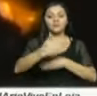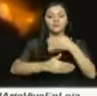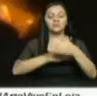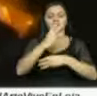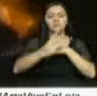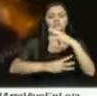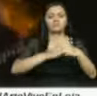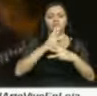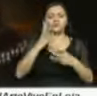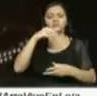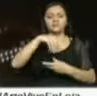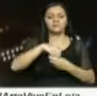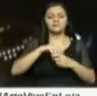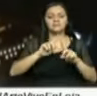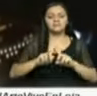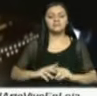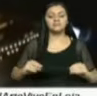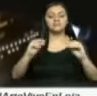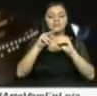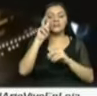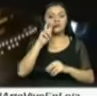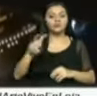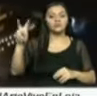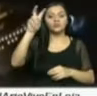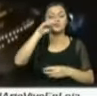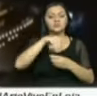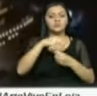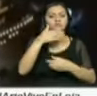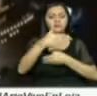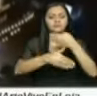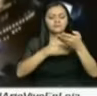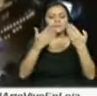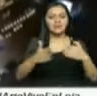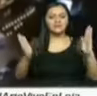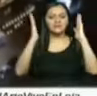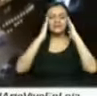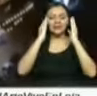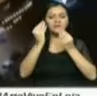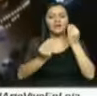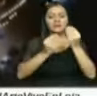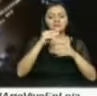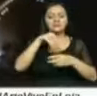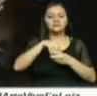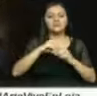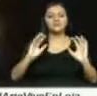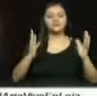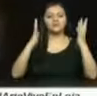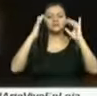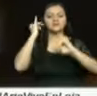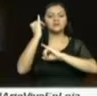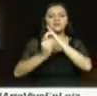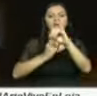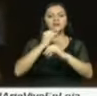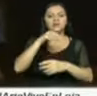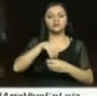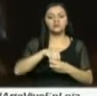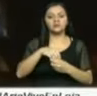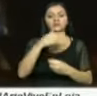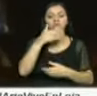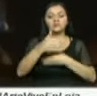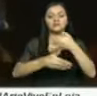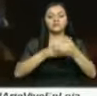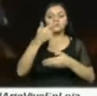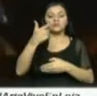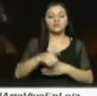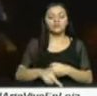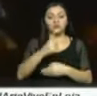mundo. Hay incluso turistas que se han dado cita para conocer lo que es este festival internacional. Loja